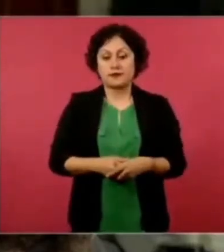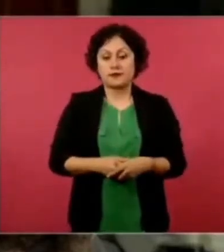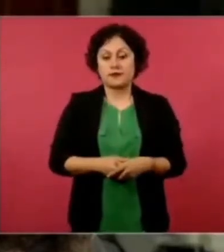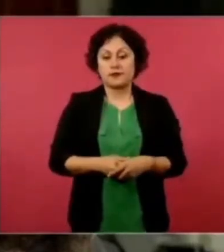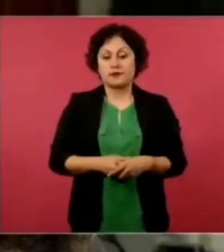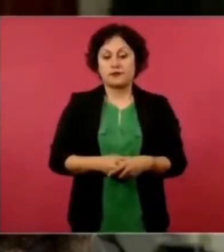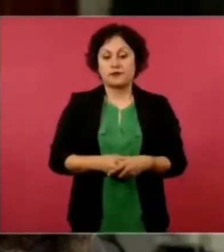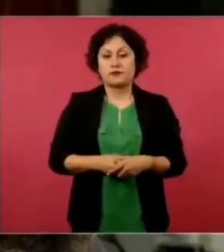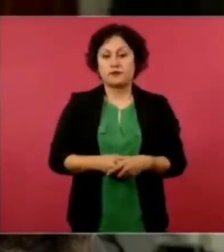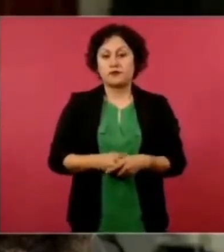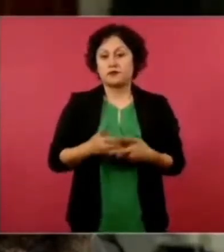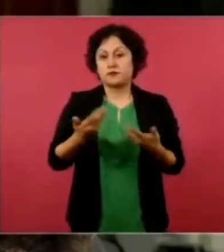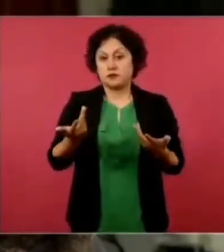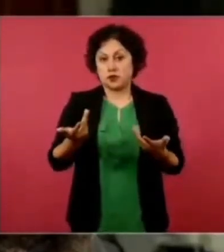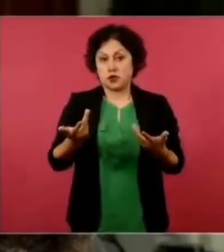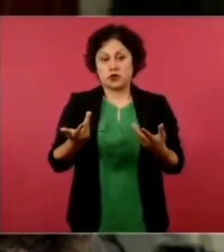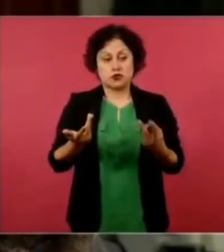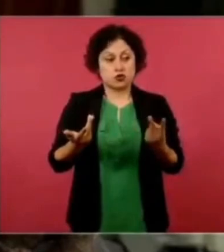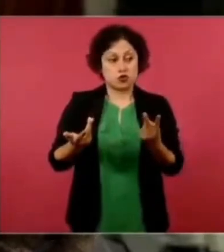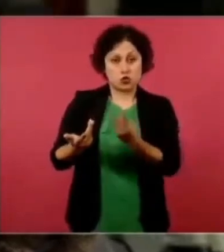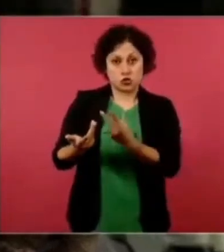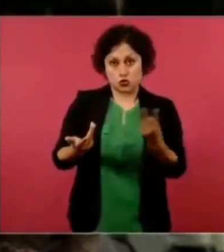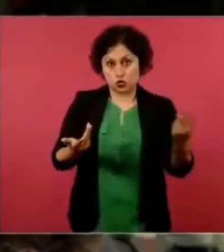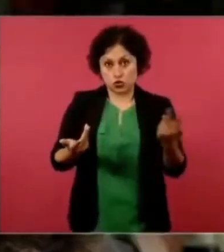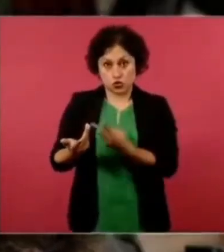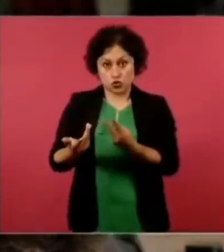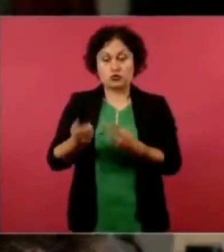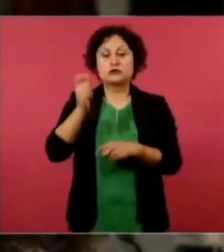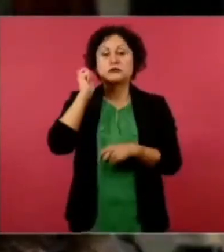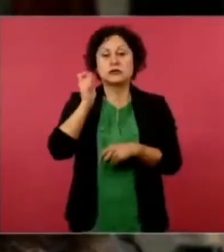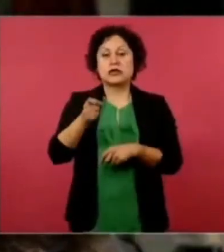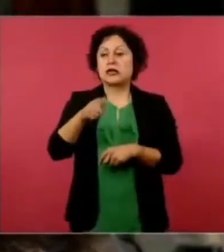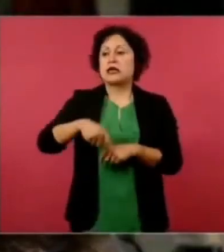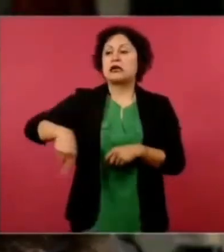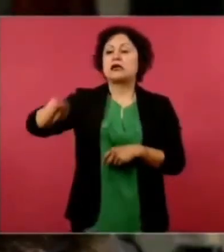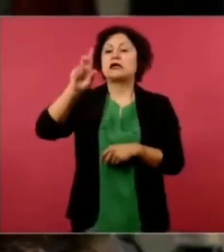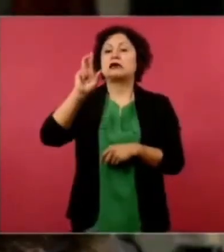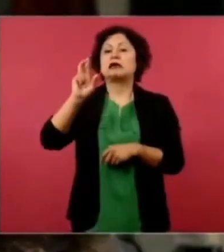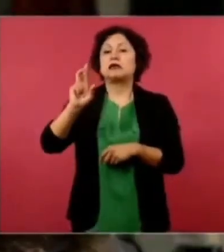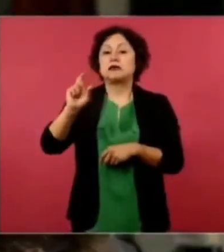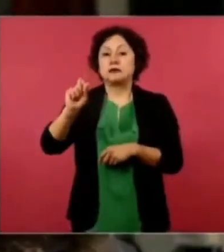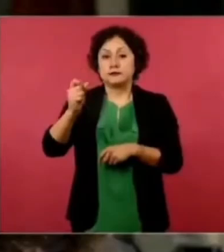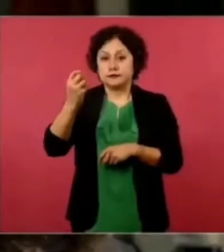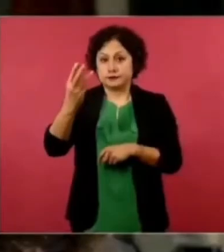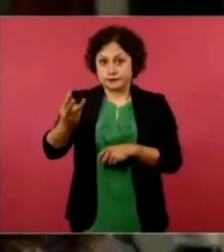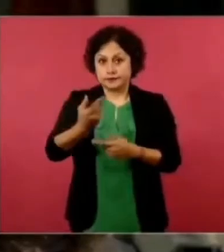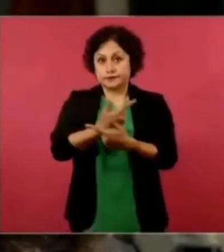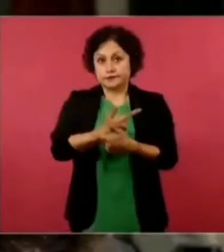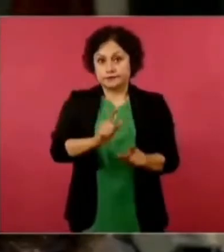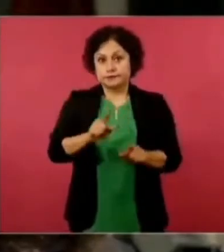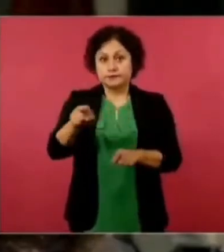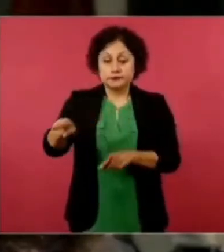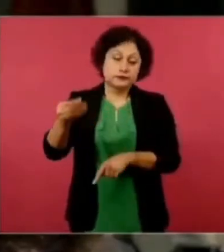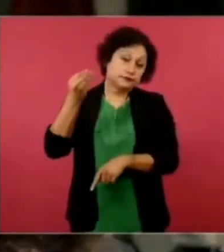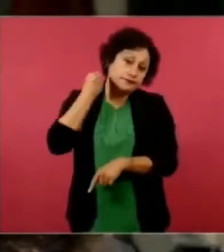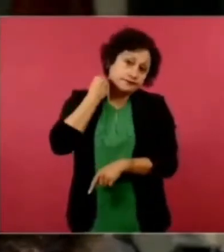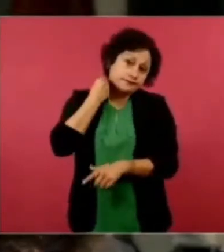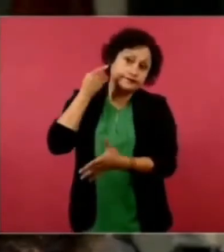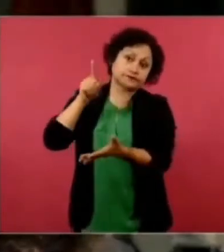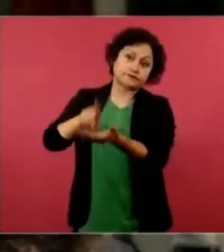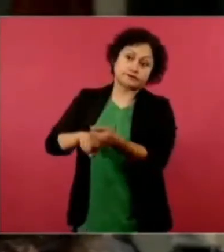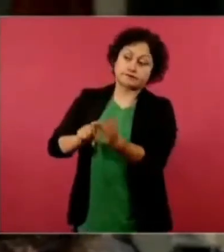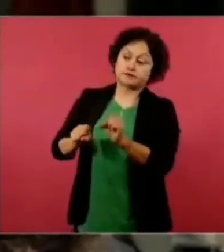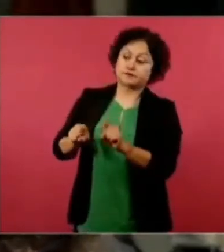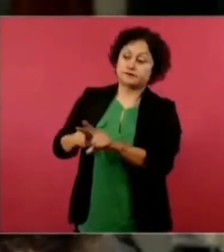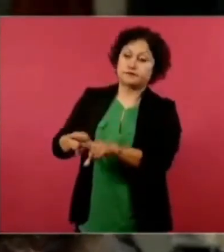En todos los casos, los abogados son de la Secretaría de la Defensa Nacional.